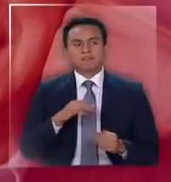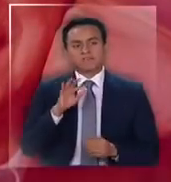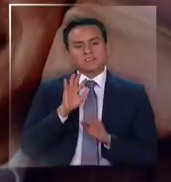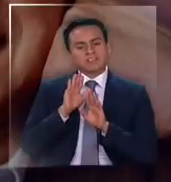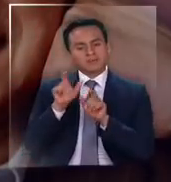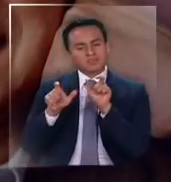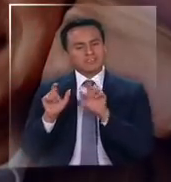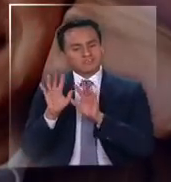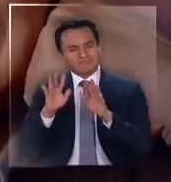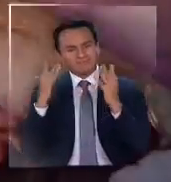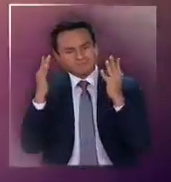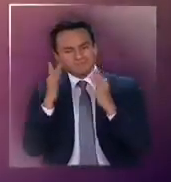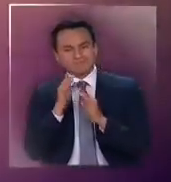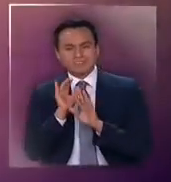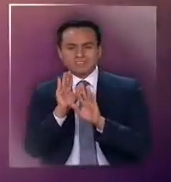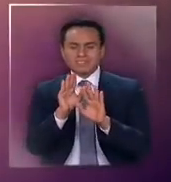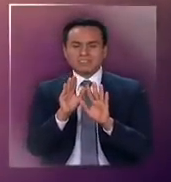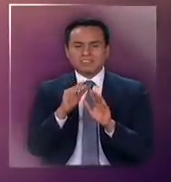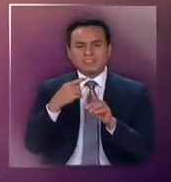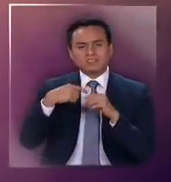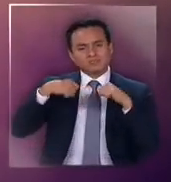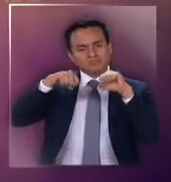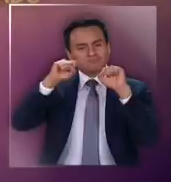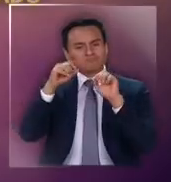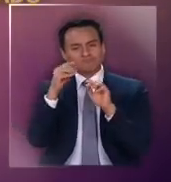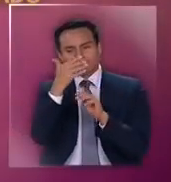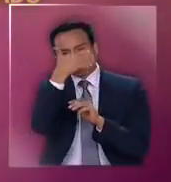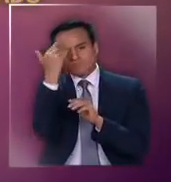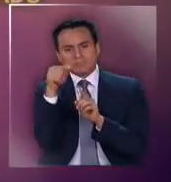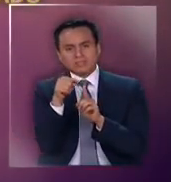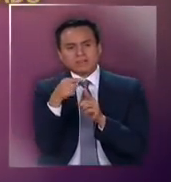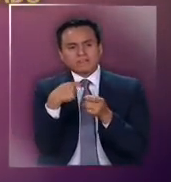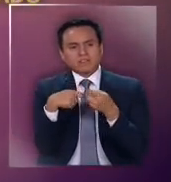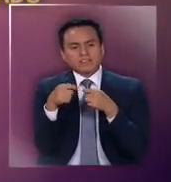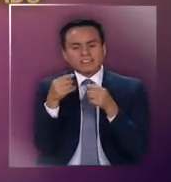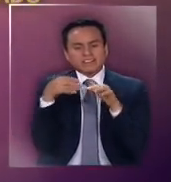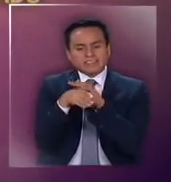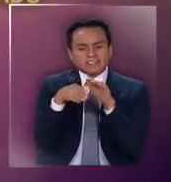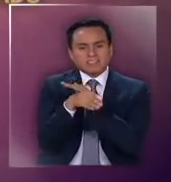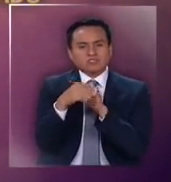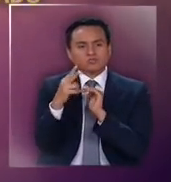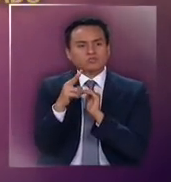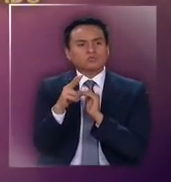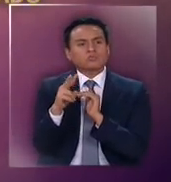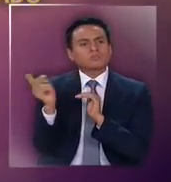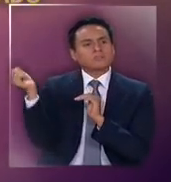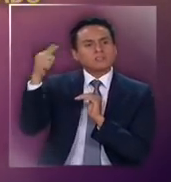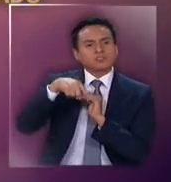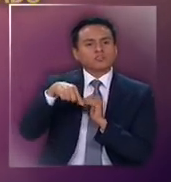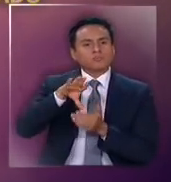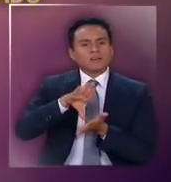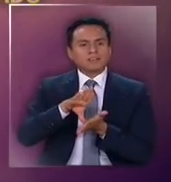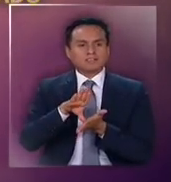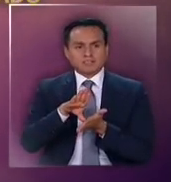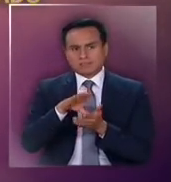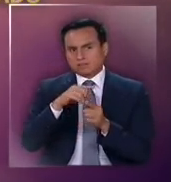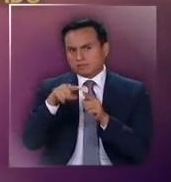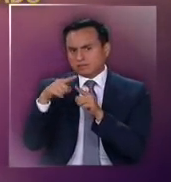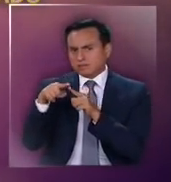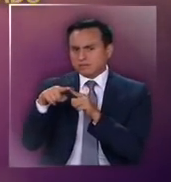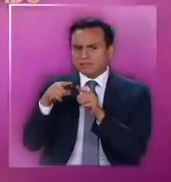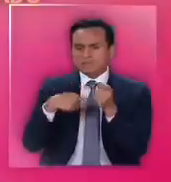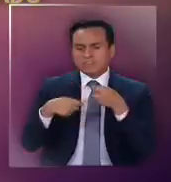Fidelidad de sus fans que se refleja en el éxito rotundo que ha tenido en la venta de tickets para su mini gira en nuestro país, con varias de las